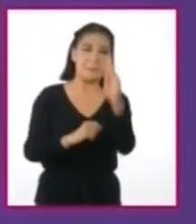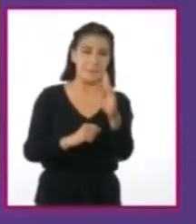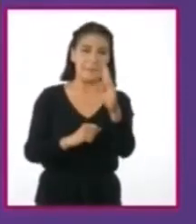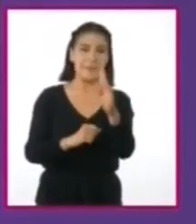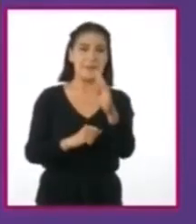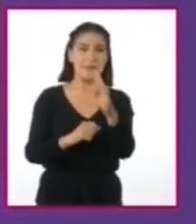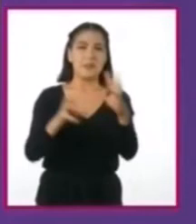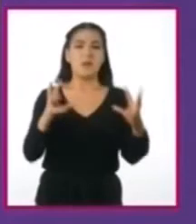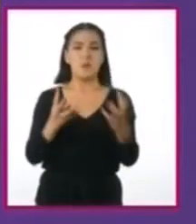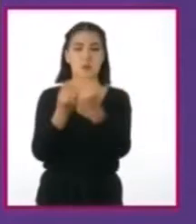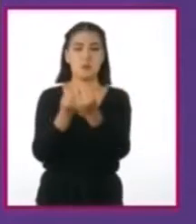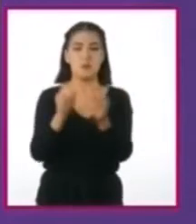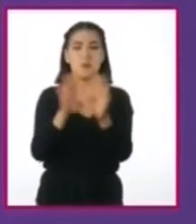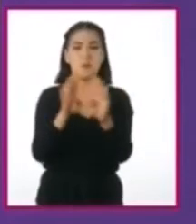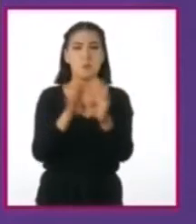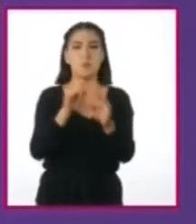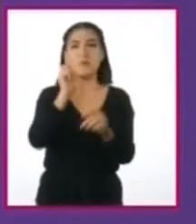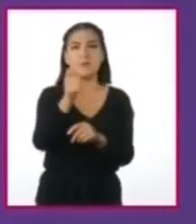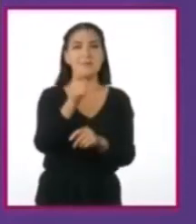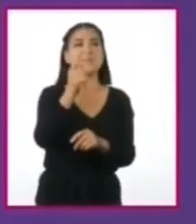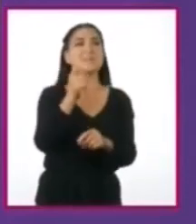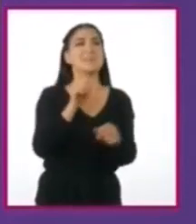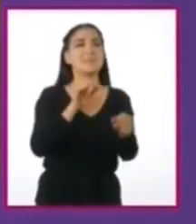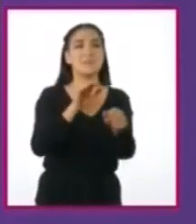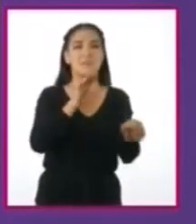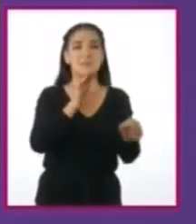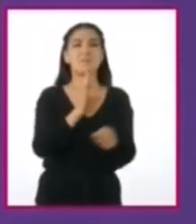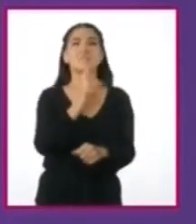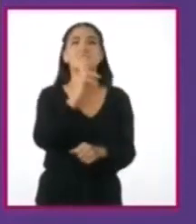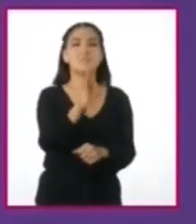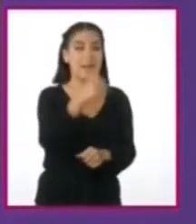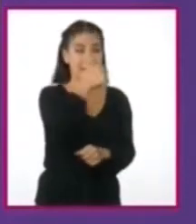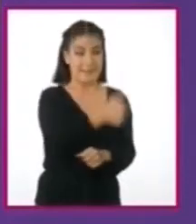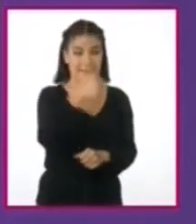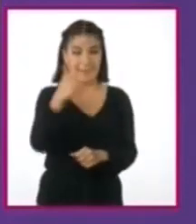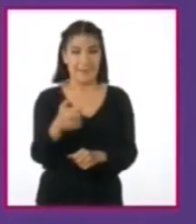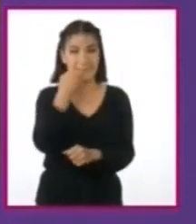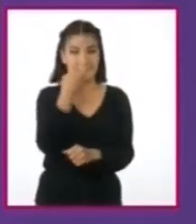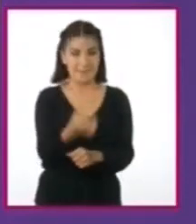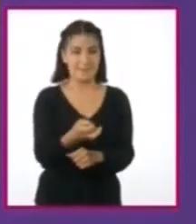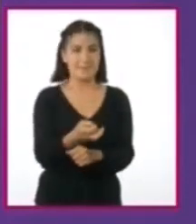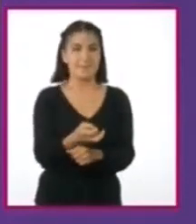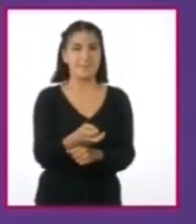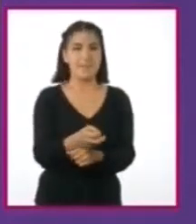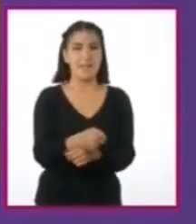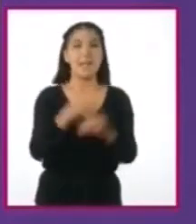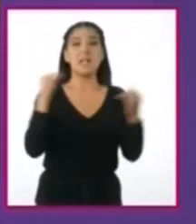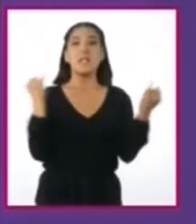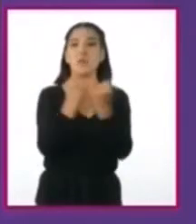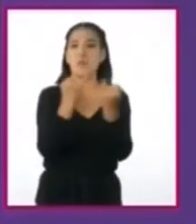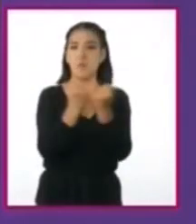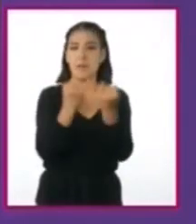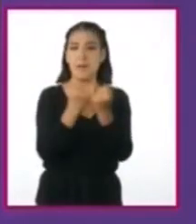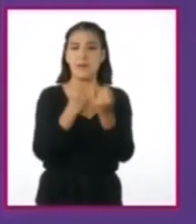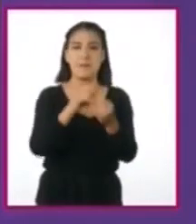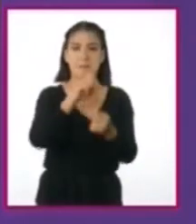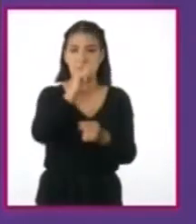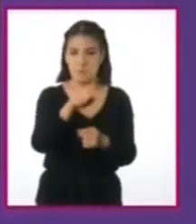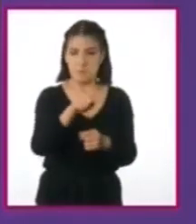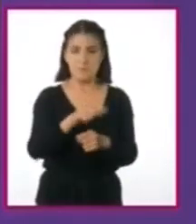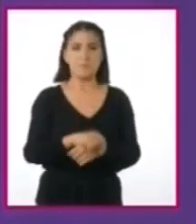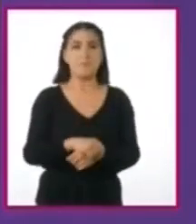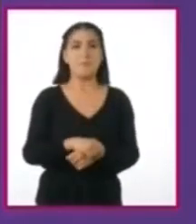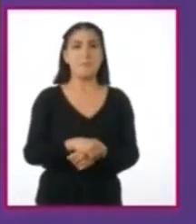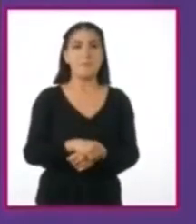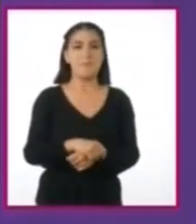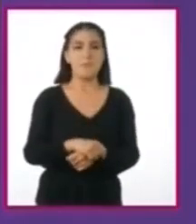nos dé una razón en la cual cada una de ellas deben ser iguales. Entonces,